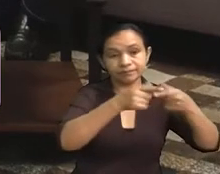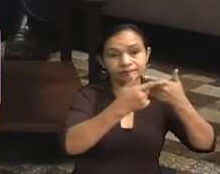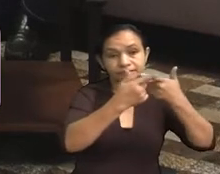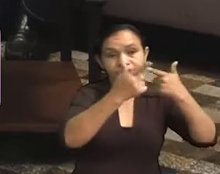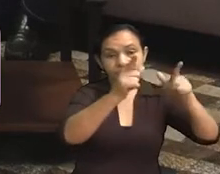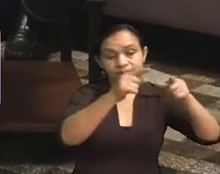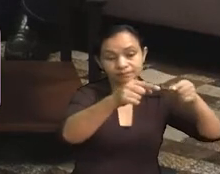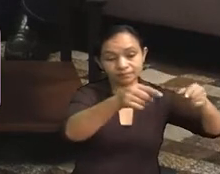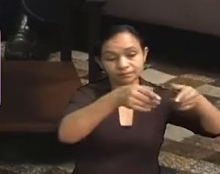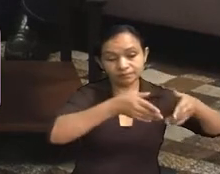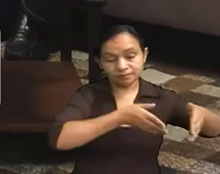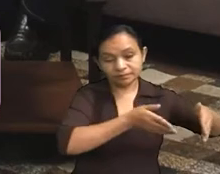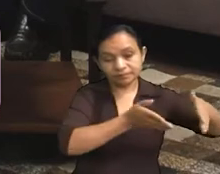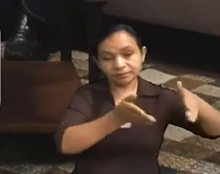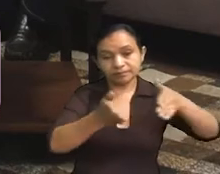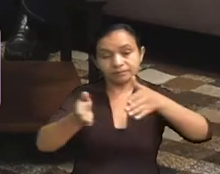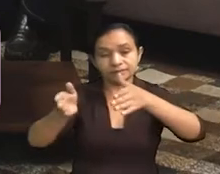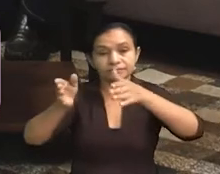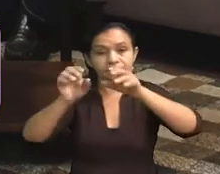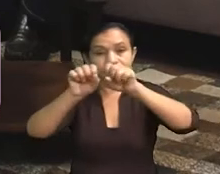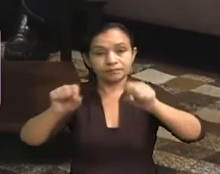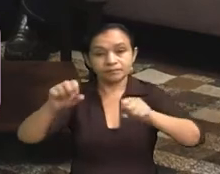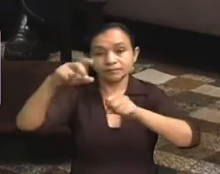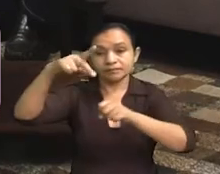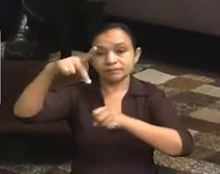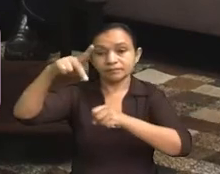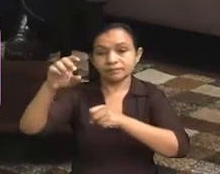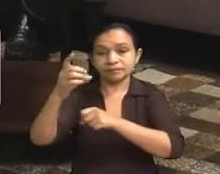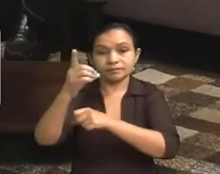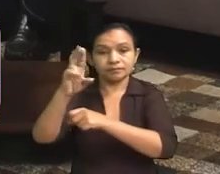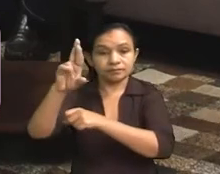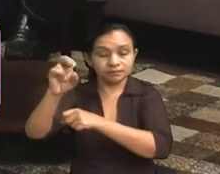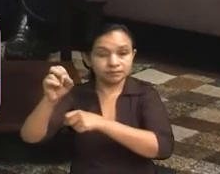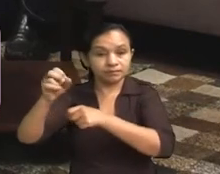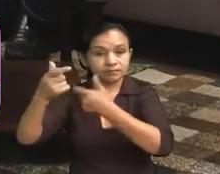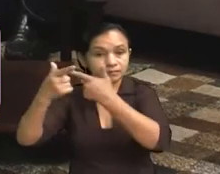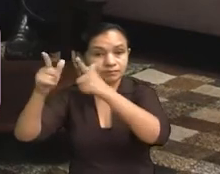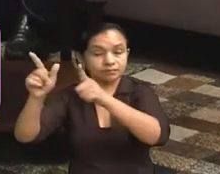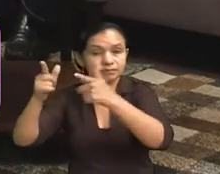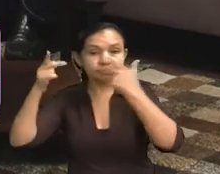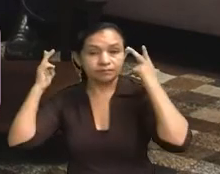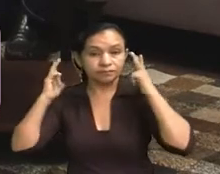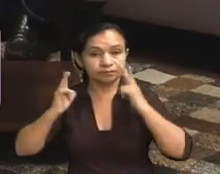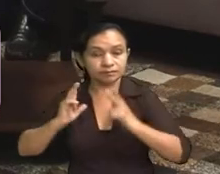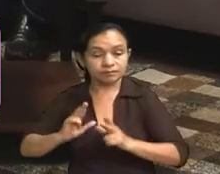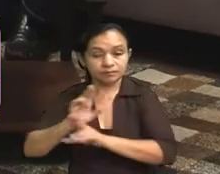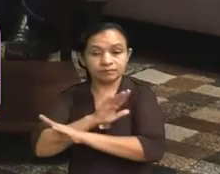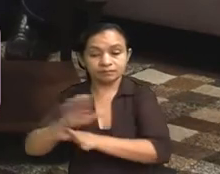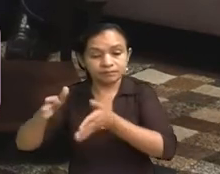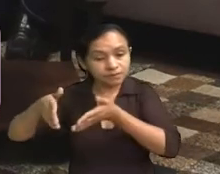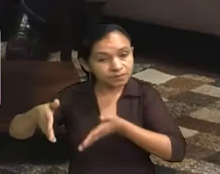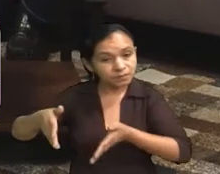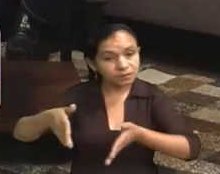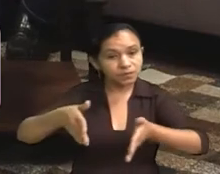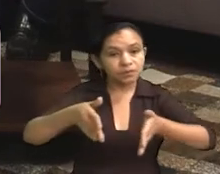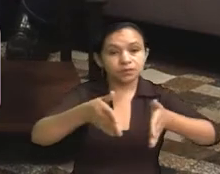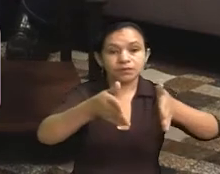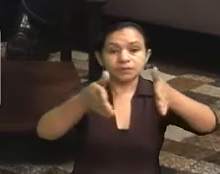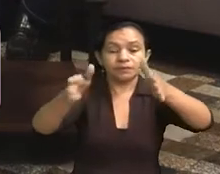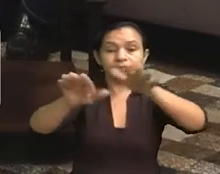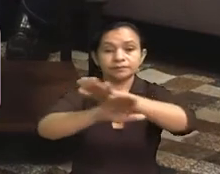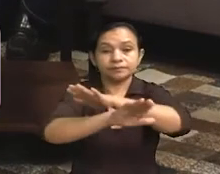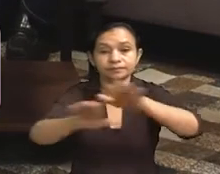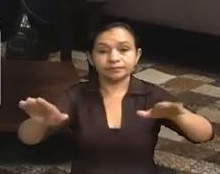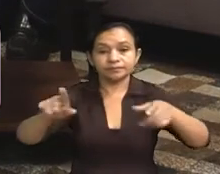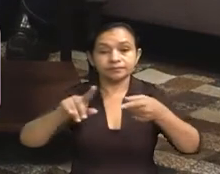Libertad, de San Pedro el Lobo a La Libertad Chontales. Se concluyó una carretera